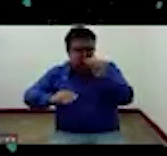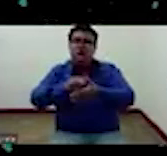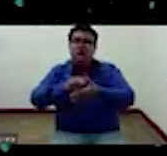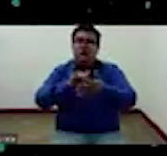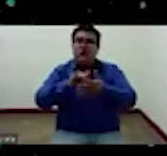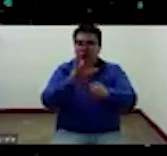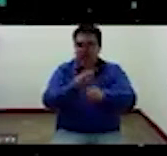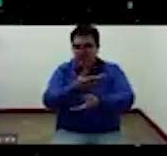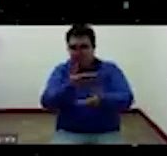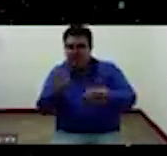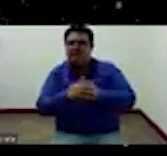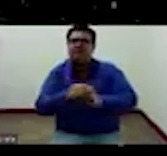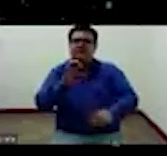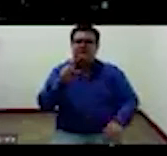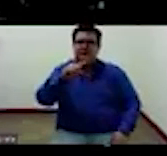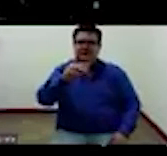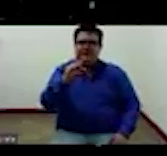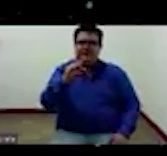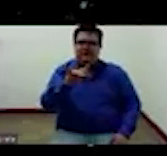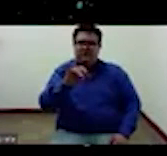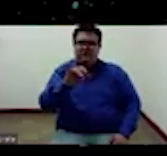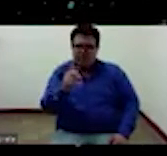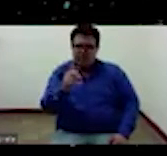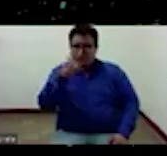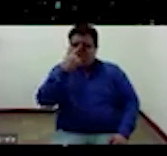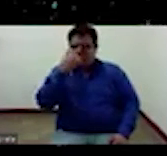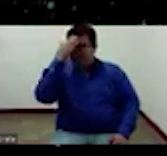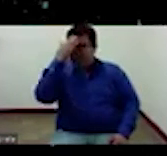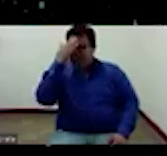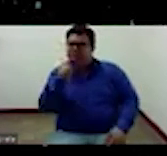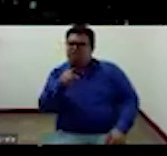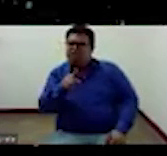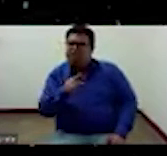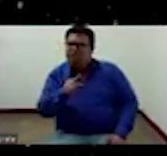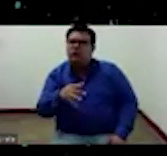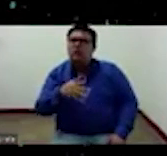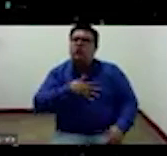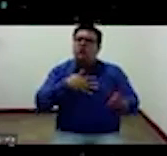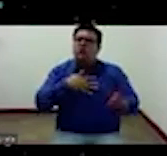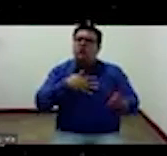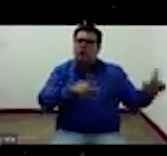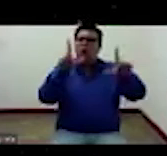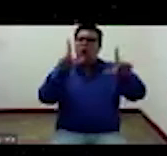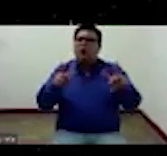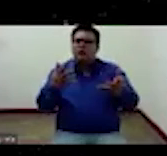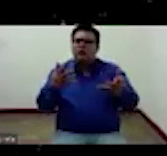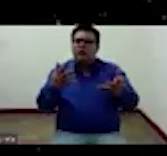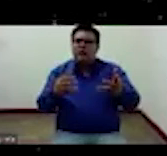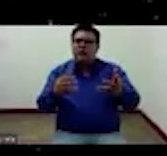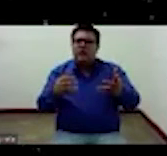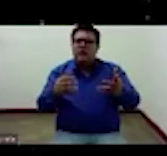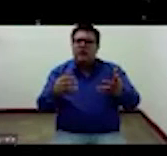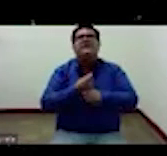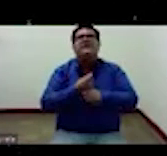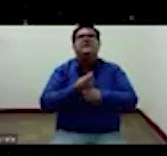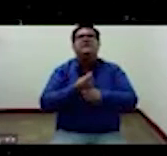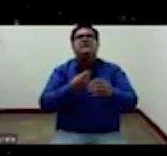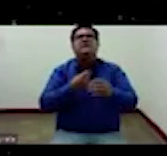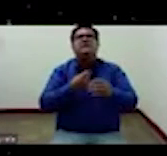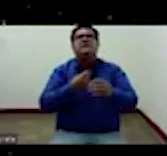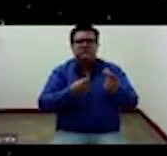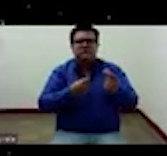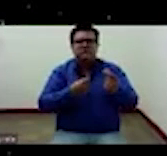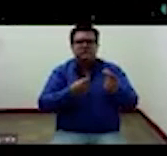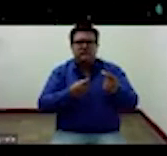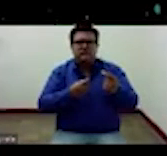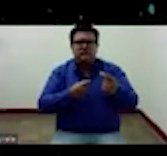Estruendo, es una pieza que monté en la Bienal de Arte de Fuga, de la Fundación Gilberto